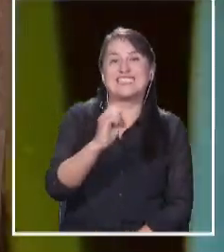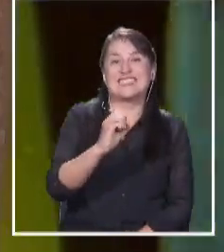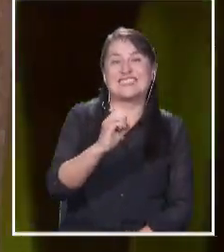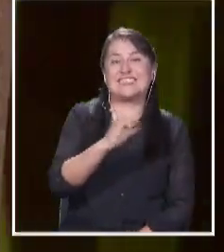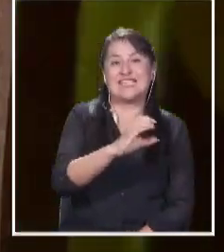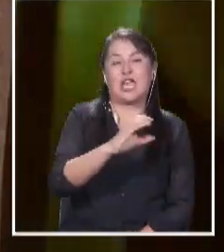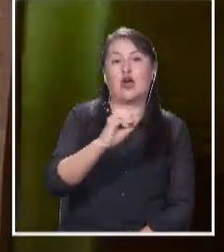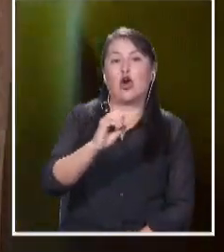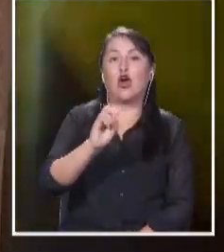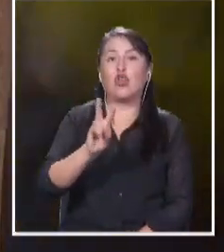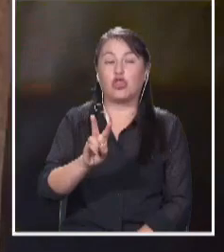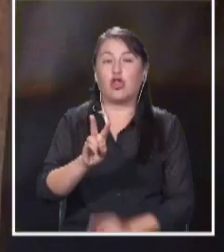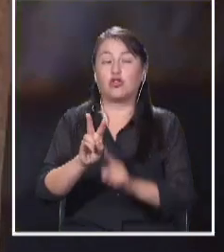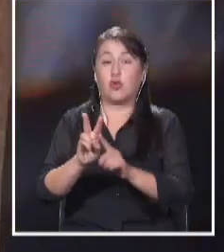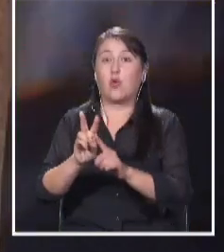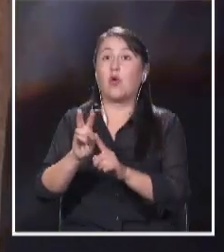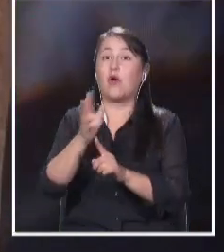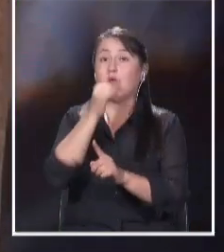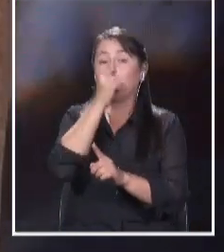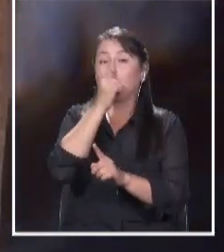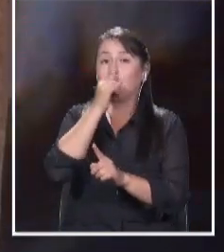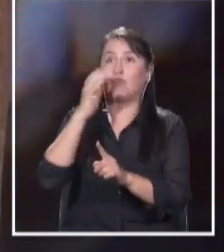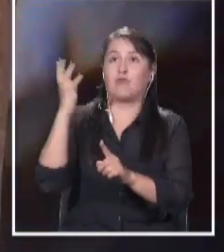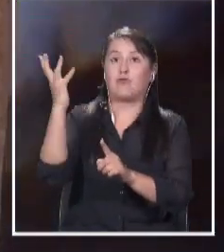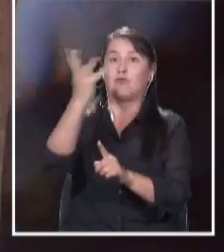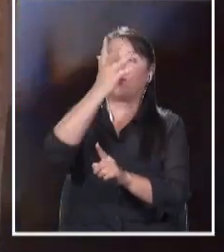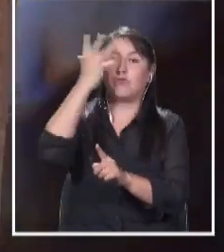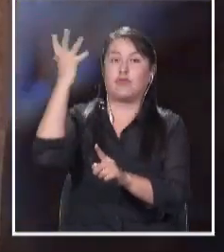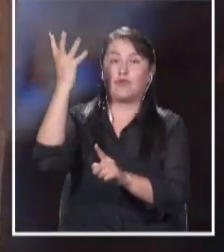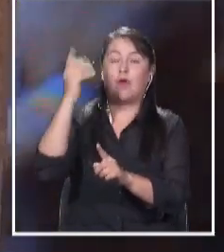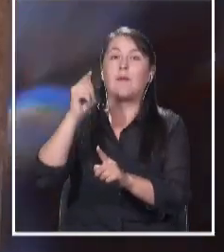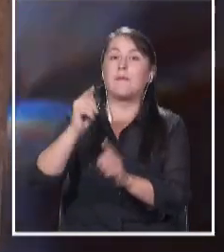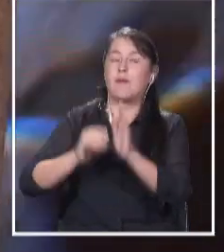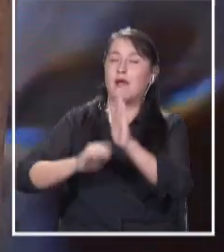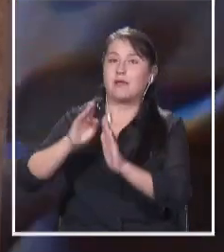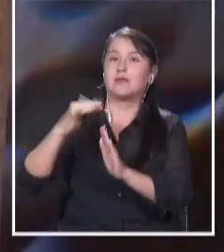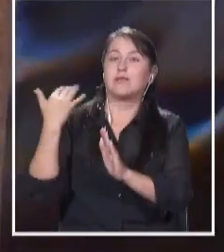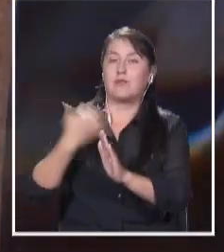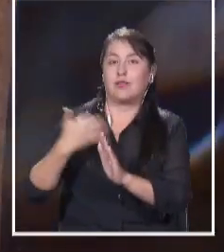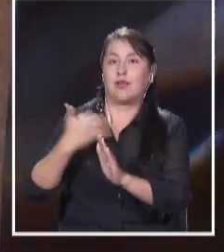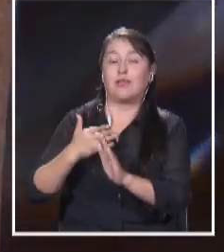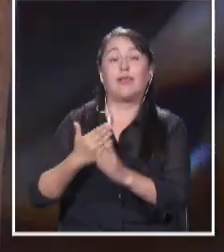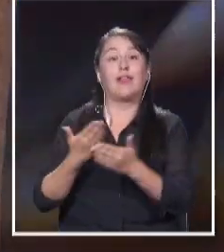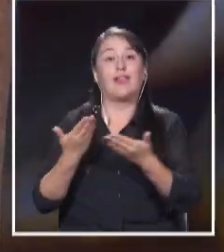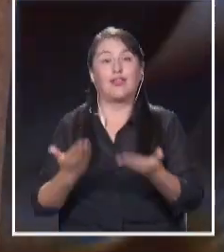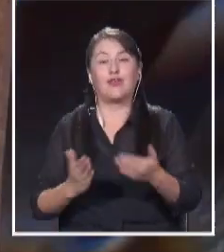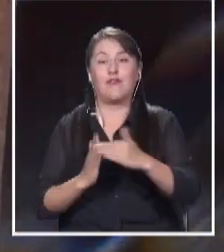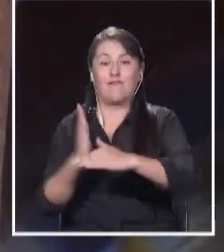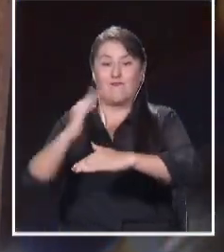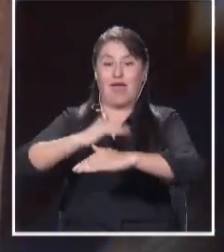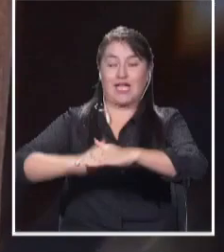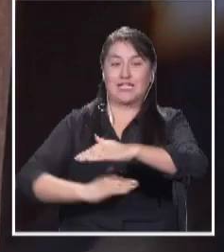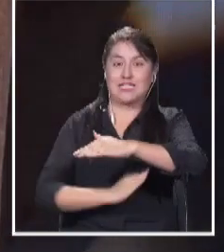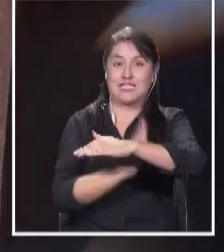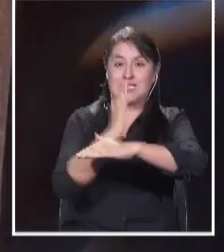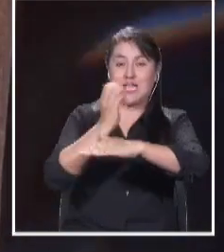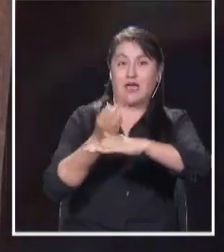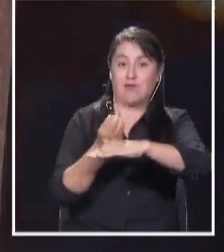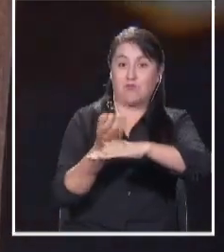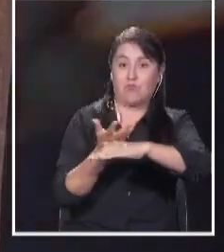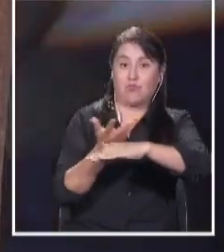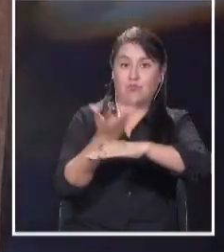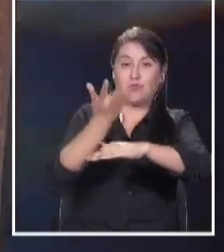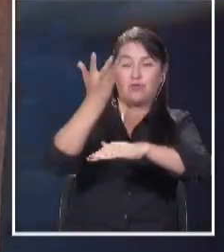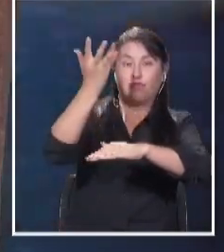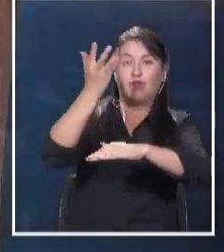importantes del cambio climático. Entonces la protección de las ballenas se vuelve clave no solamente para los océanos, sino para el planeta. Y